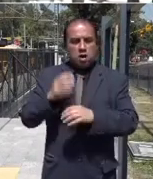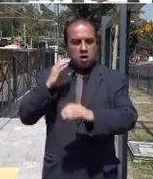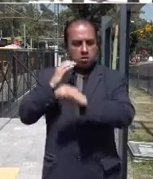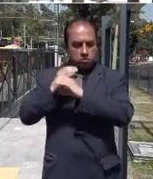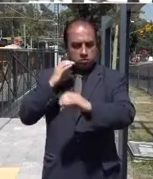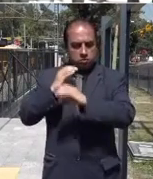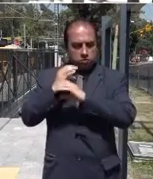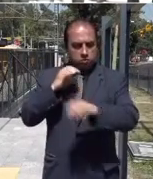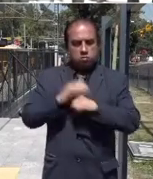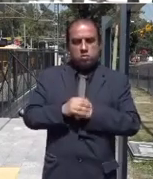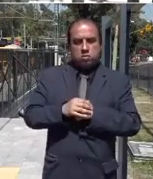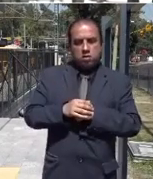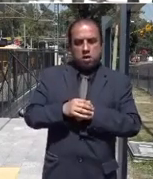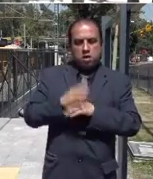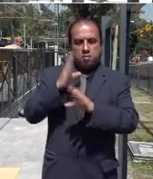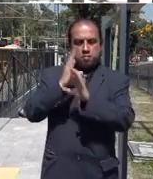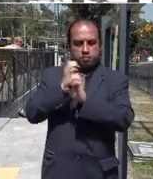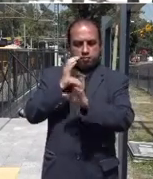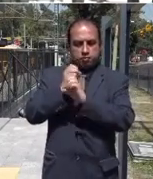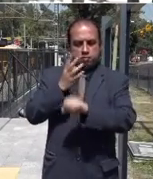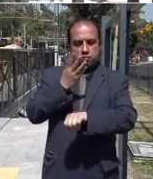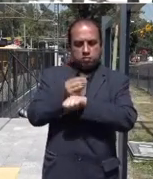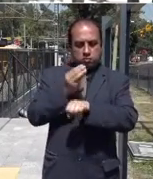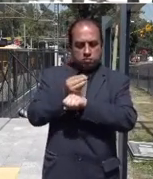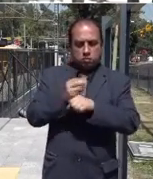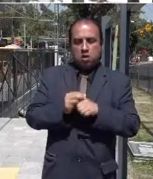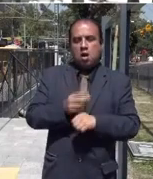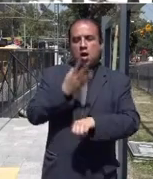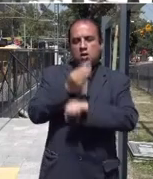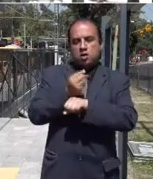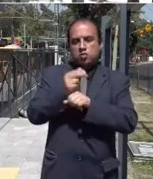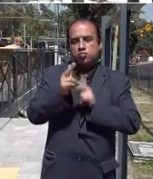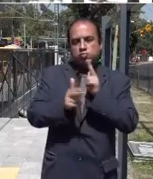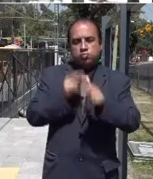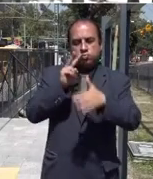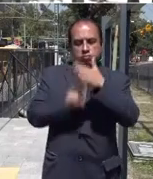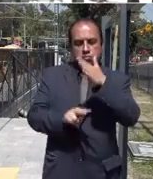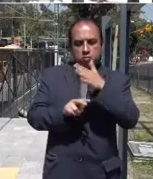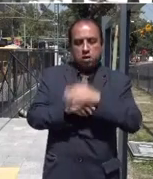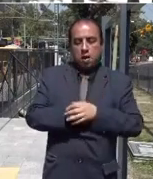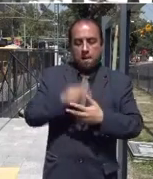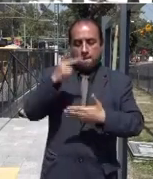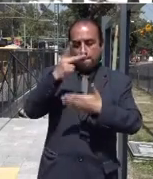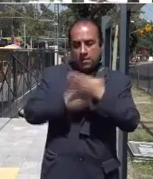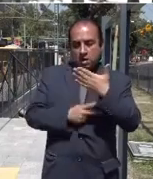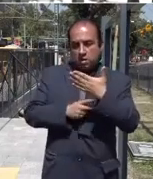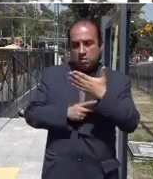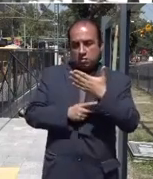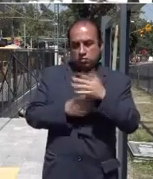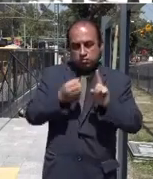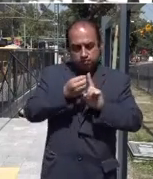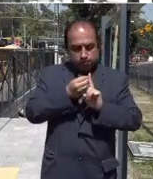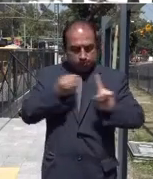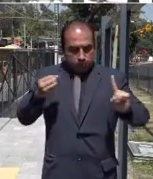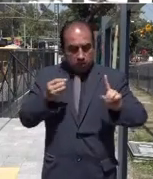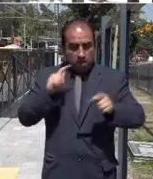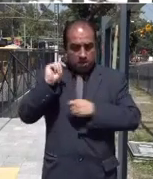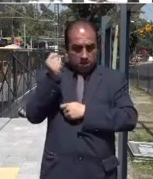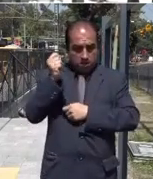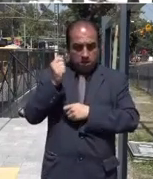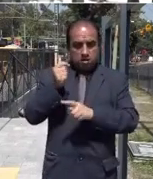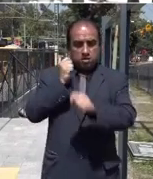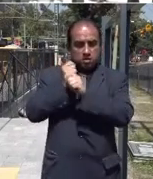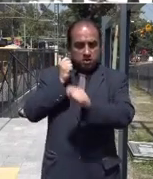del tren ligero, el programa de reordenamiento y de tecnología en el